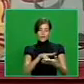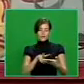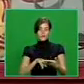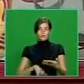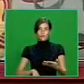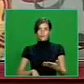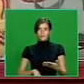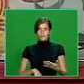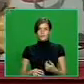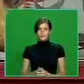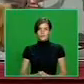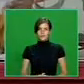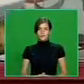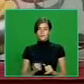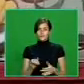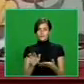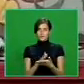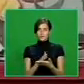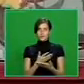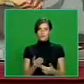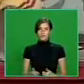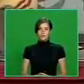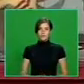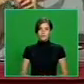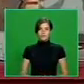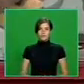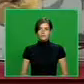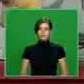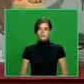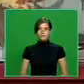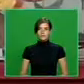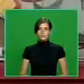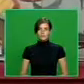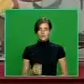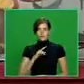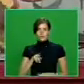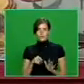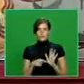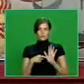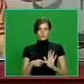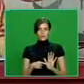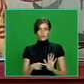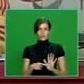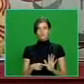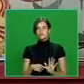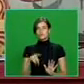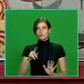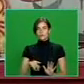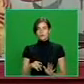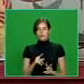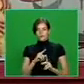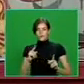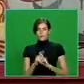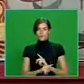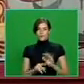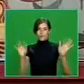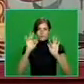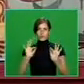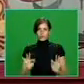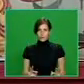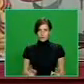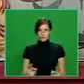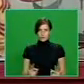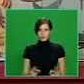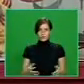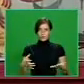no de este libro que vamos a ir mostrando además que hay que convertirlo en instrumento del